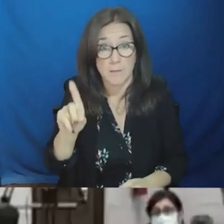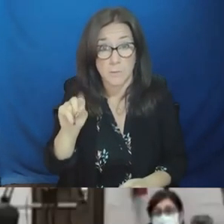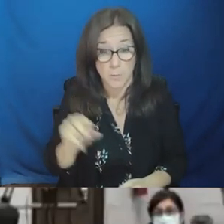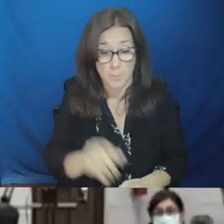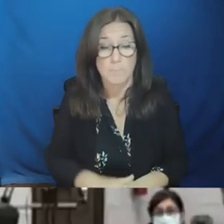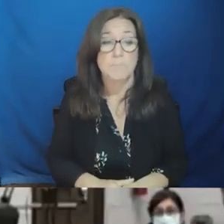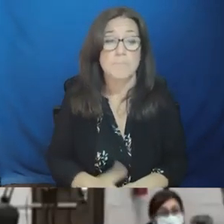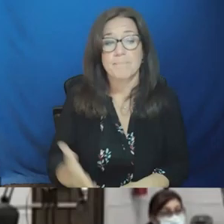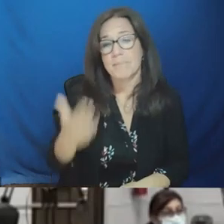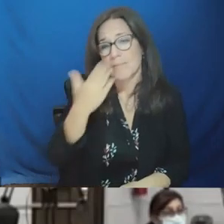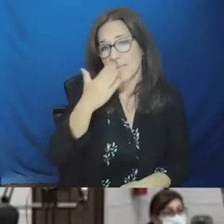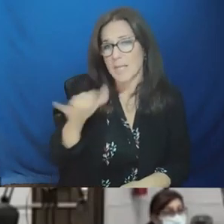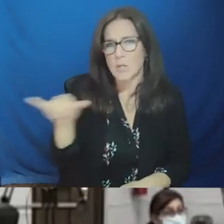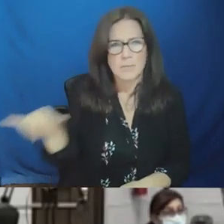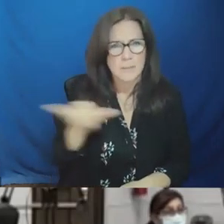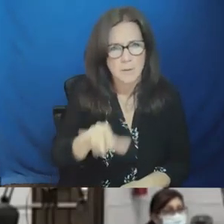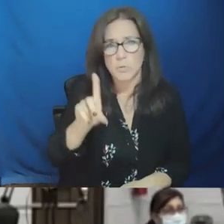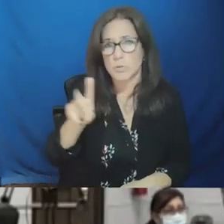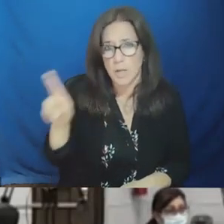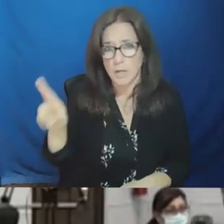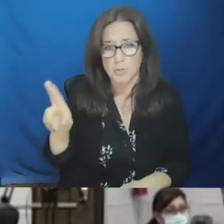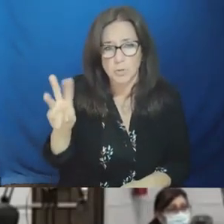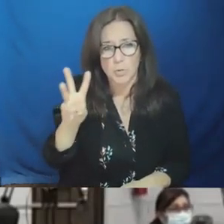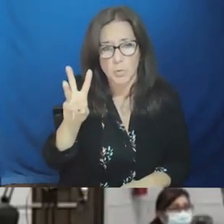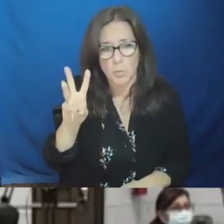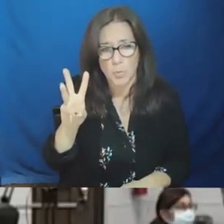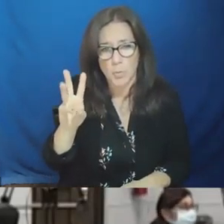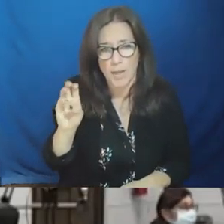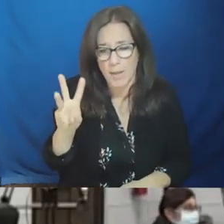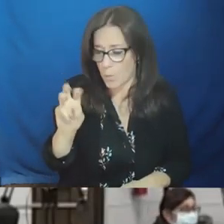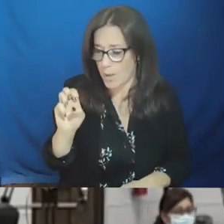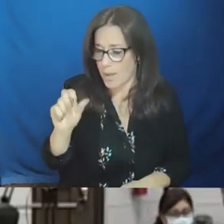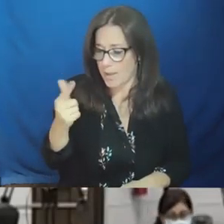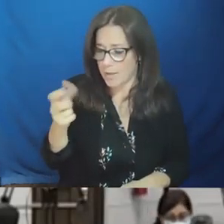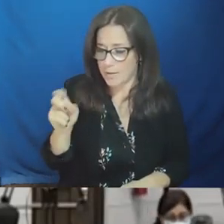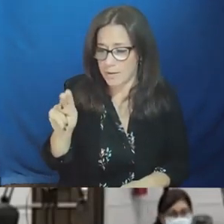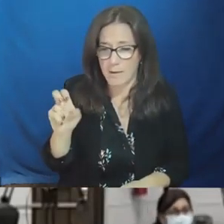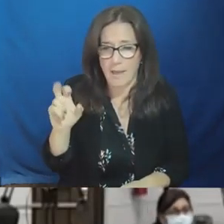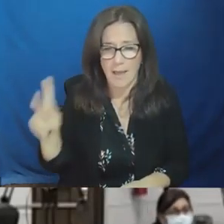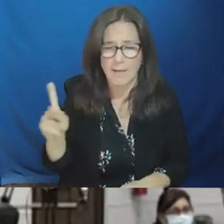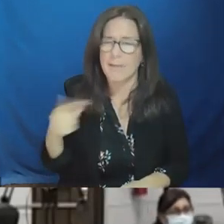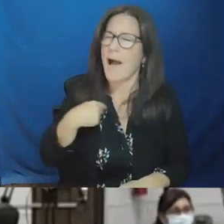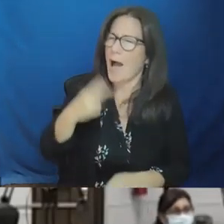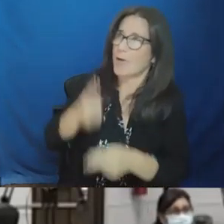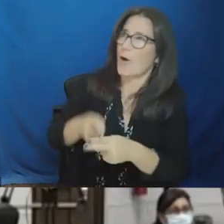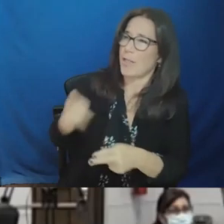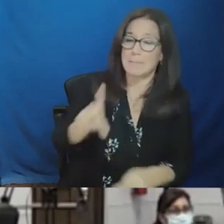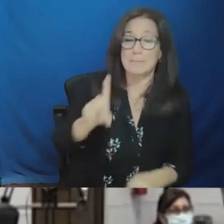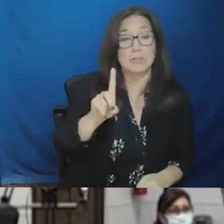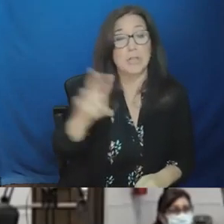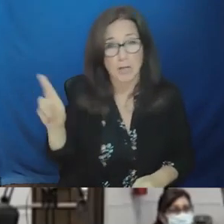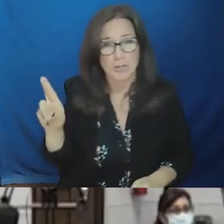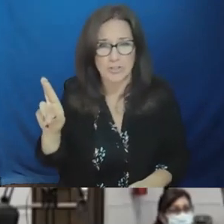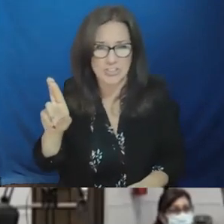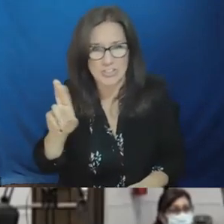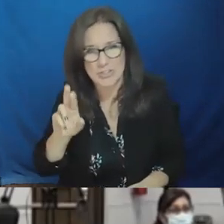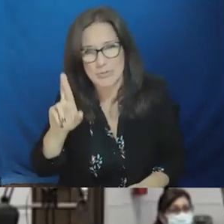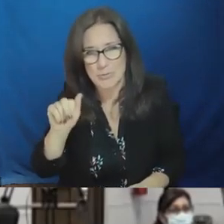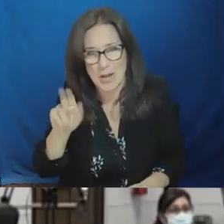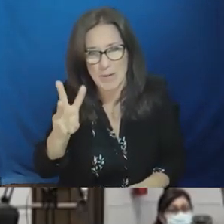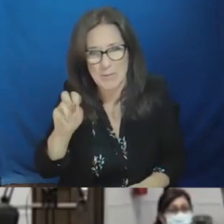podemos tomar comentarios de la señora maldonado la doctora maldonado si tiene algún comentario pero sí parecido yo